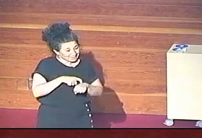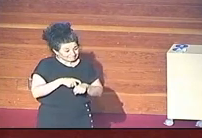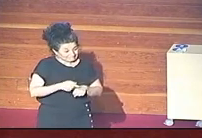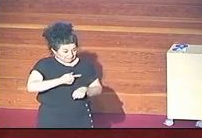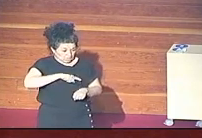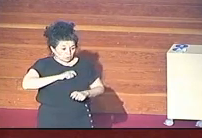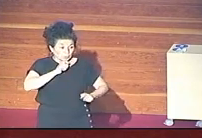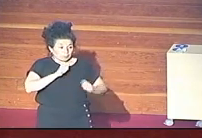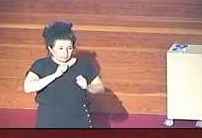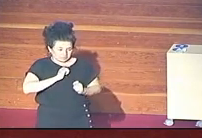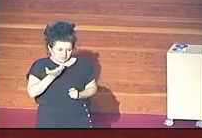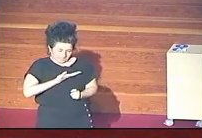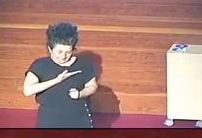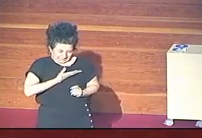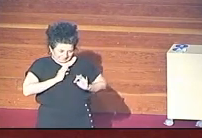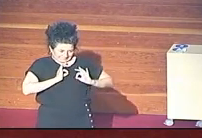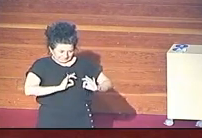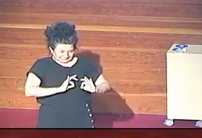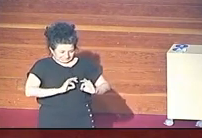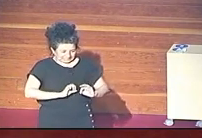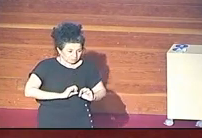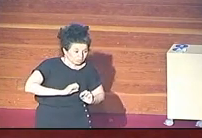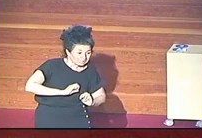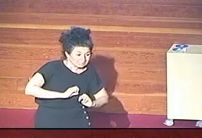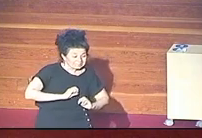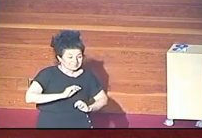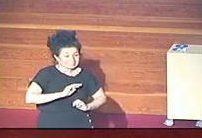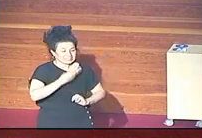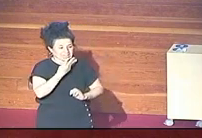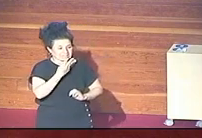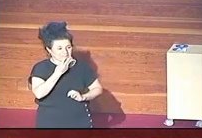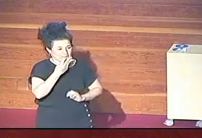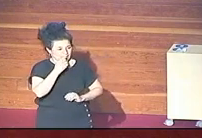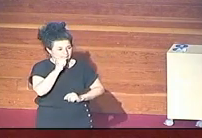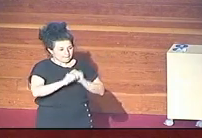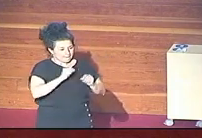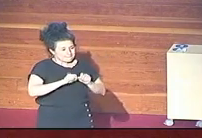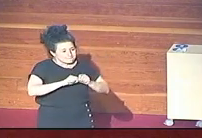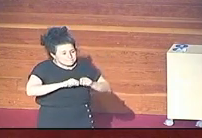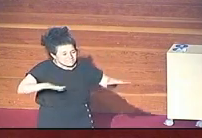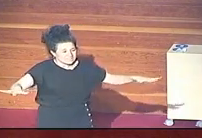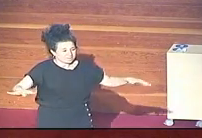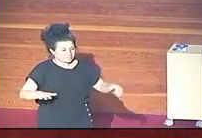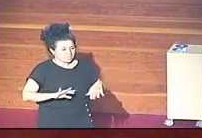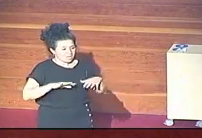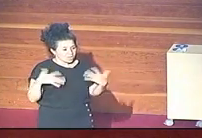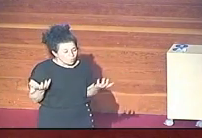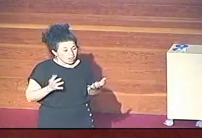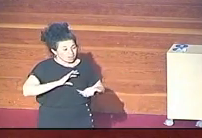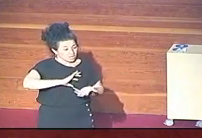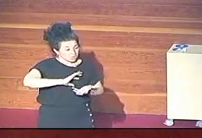fueron otra de las la tercera pandemia que sufrimos nosotros fue los bulos y las noticias